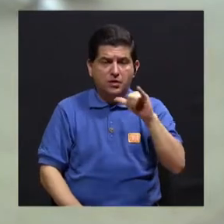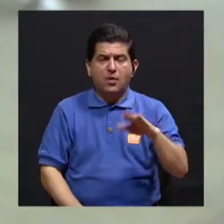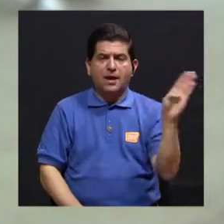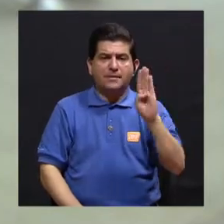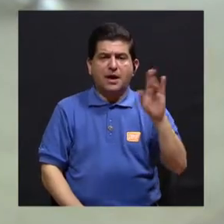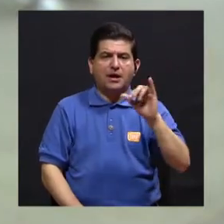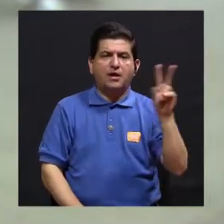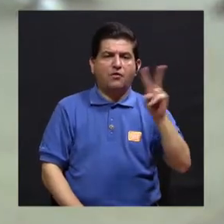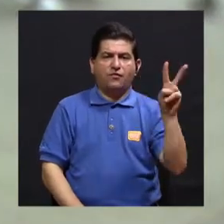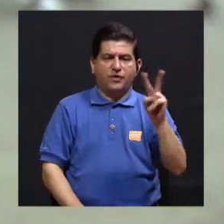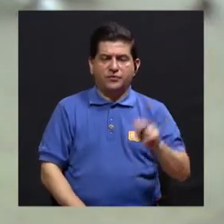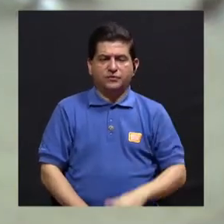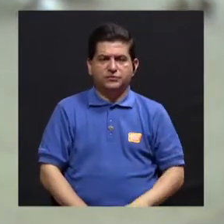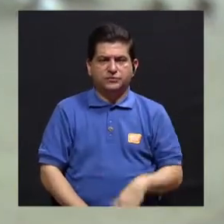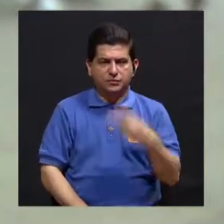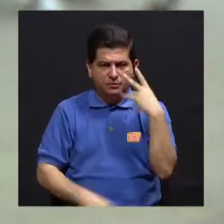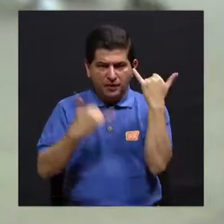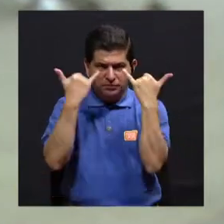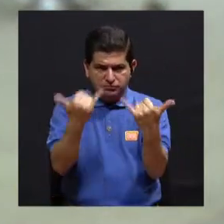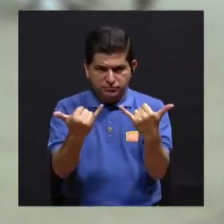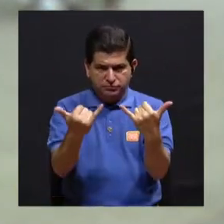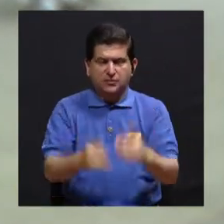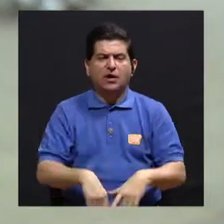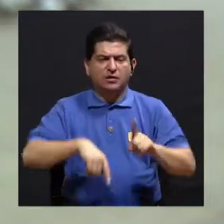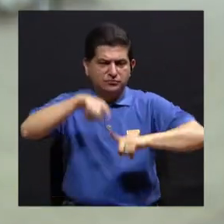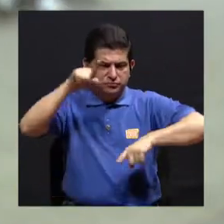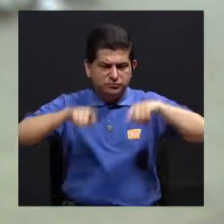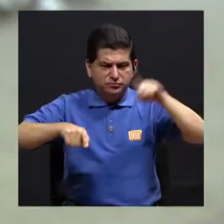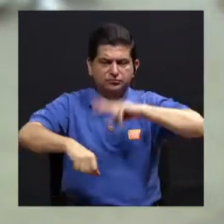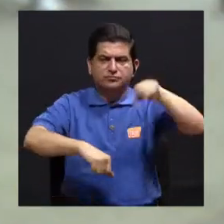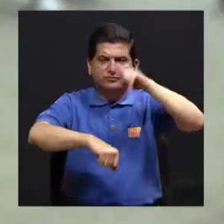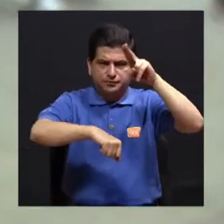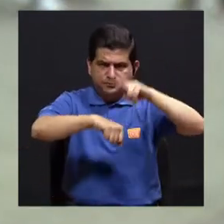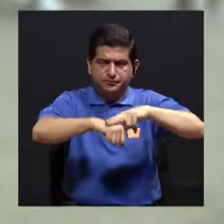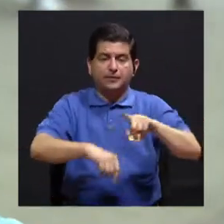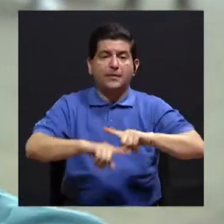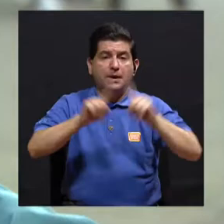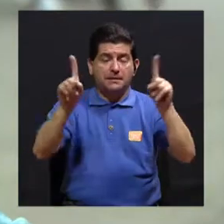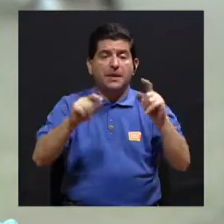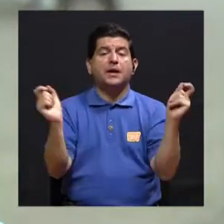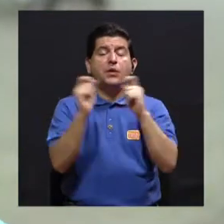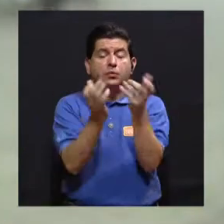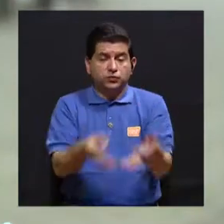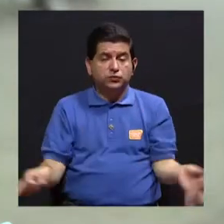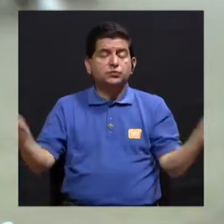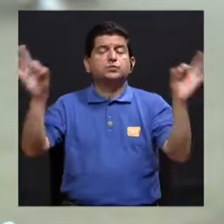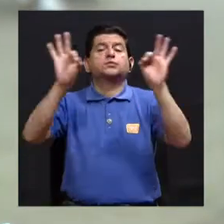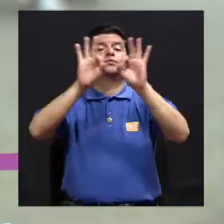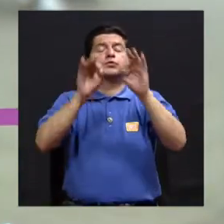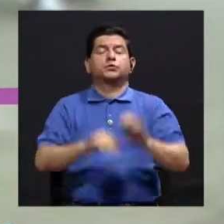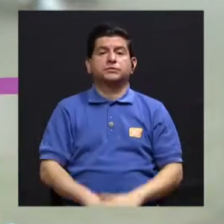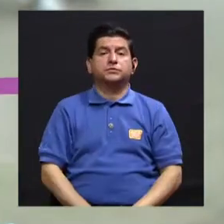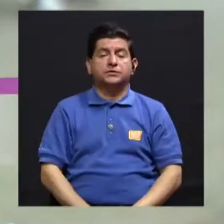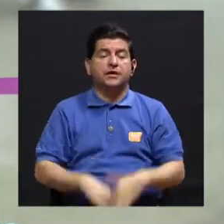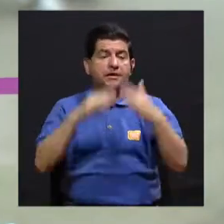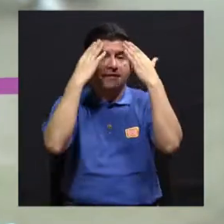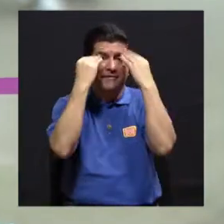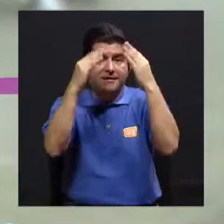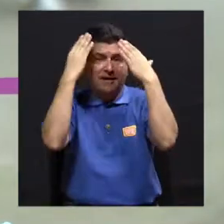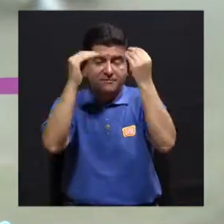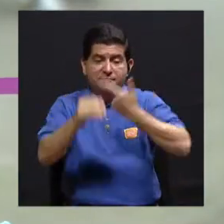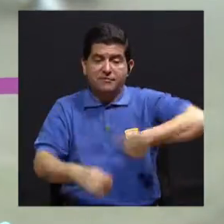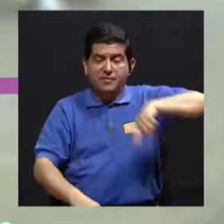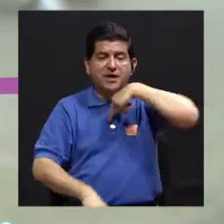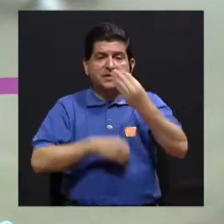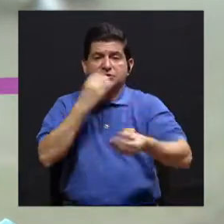bacterias y virus, ¿verdad? Eso se ha notado mucho en las estadísticas a nivel nacional, pero es un punto muy importante. Además, la información.